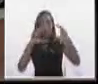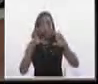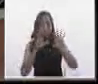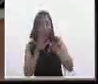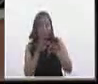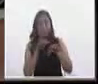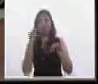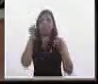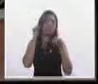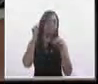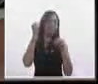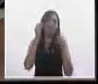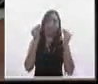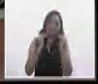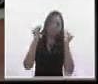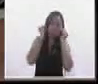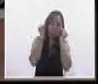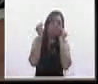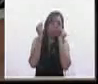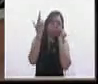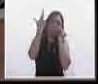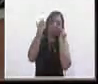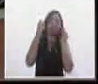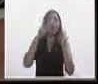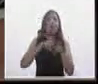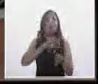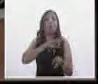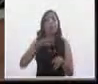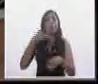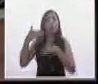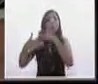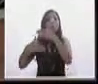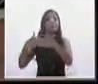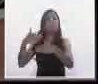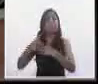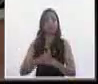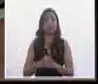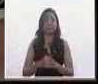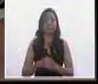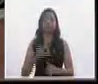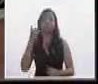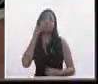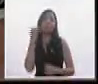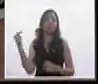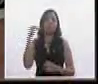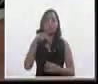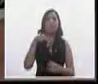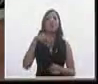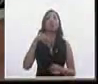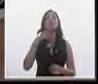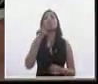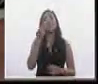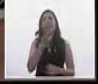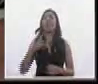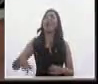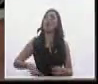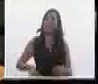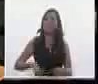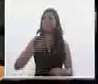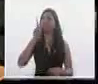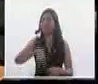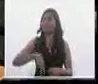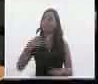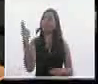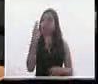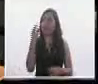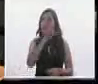cobrar conciencia sobre ello no Exacto más llamadas María casillas de parques de zapopa los felicita el gobierno debe eh de hacer que los